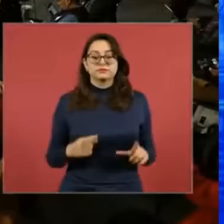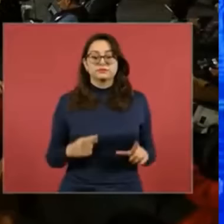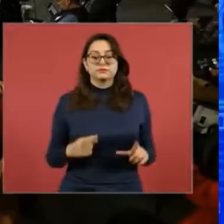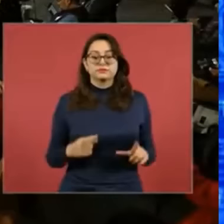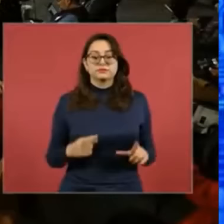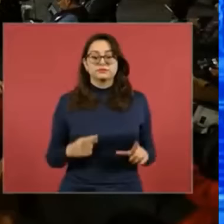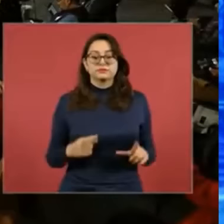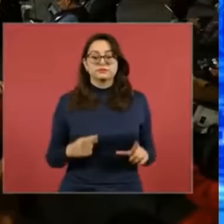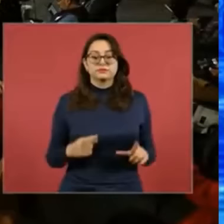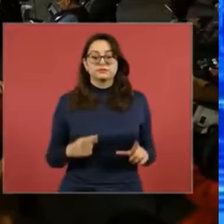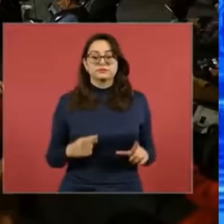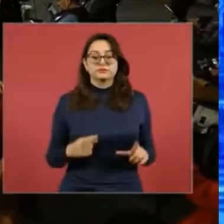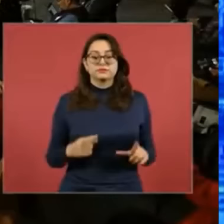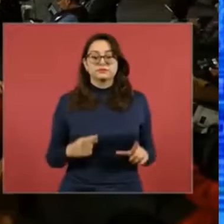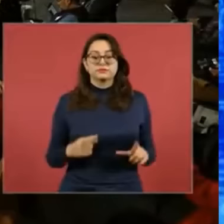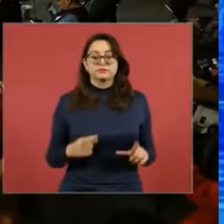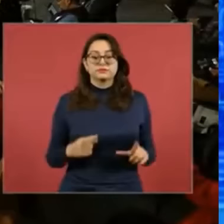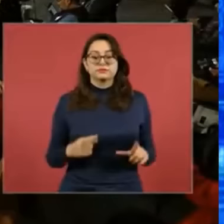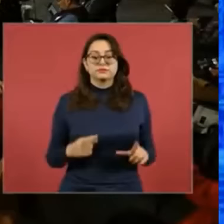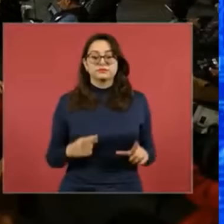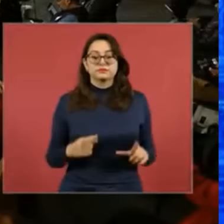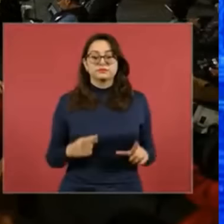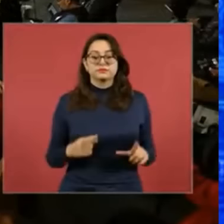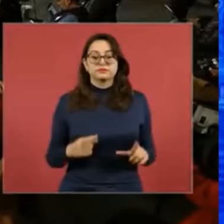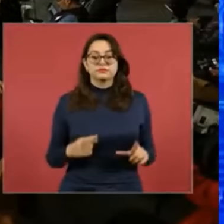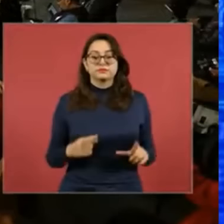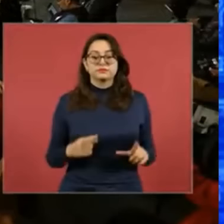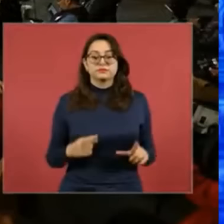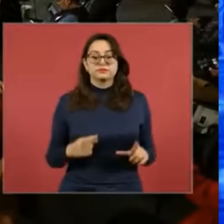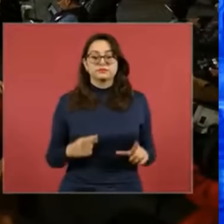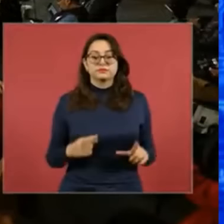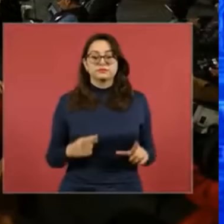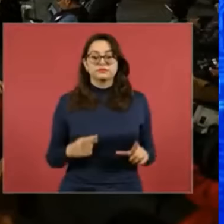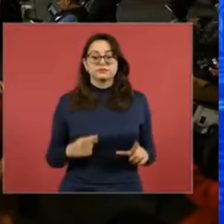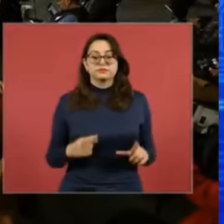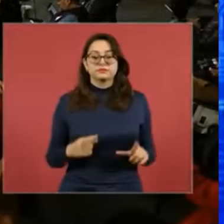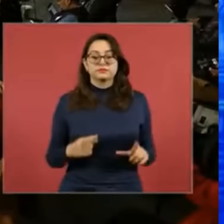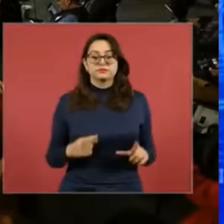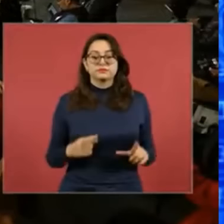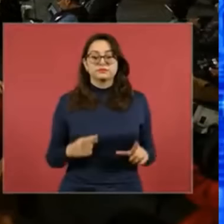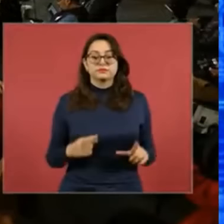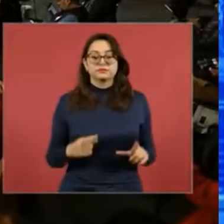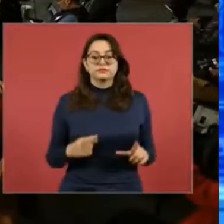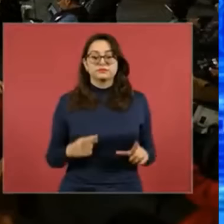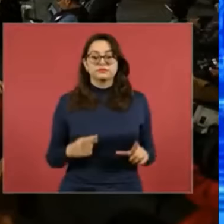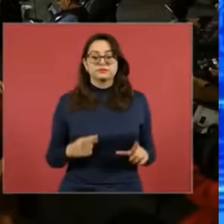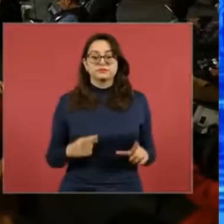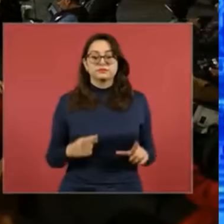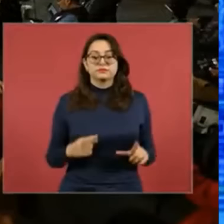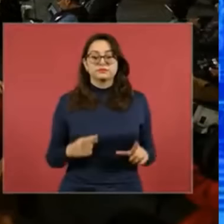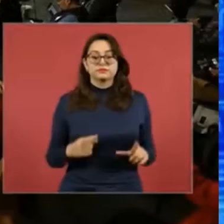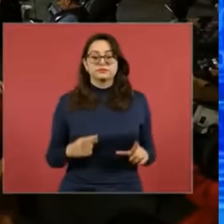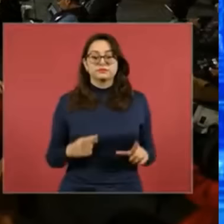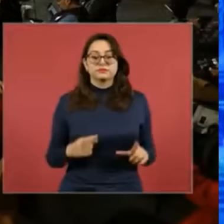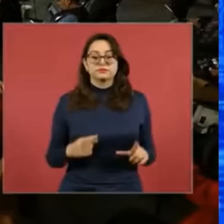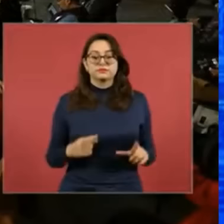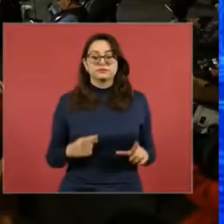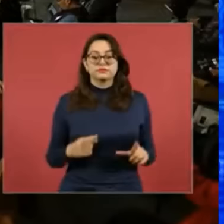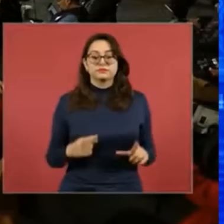importante para todos nosotros. Así es, confirmando el calendario de pagos oficial, el cual tiene